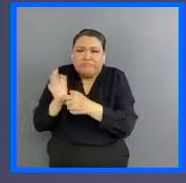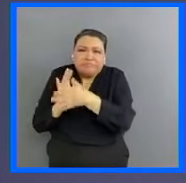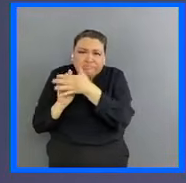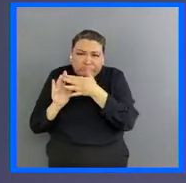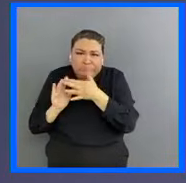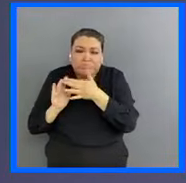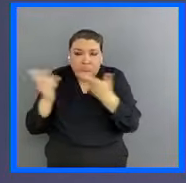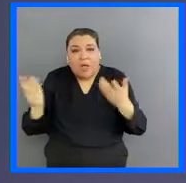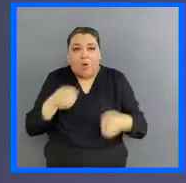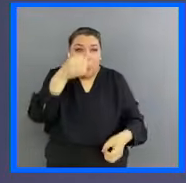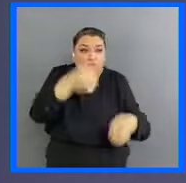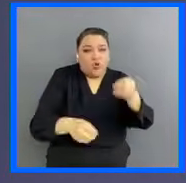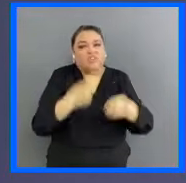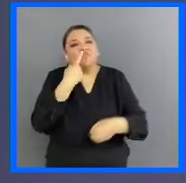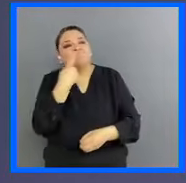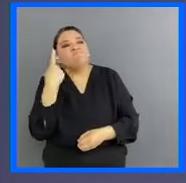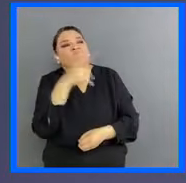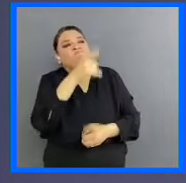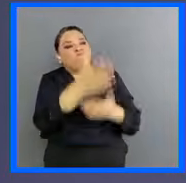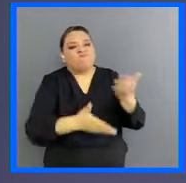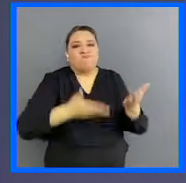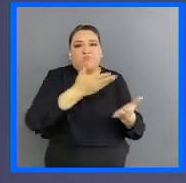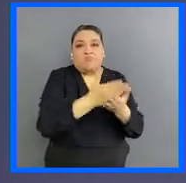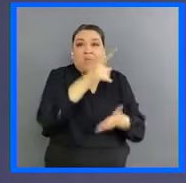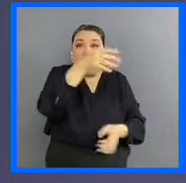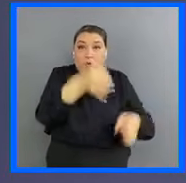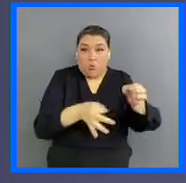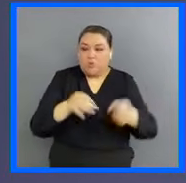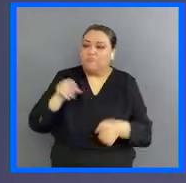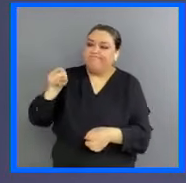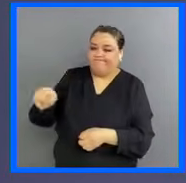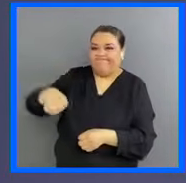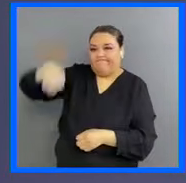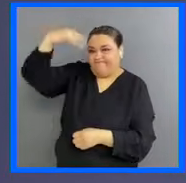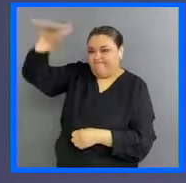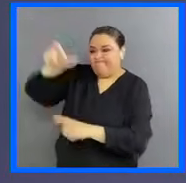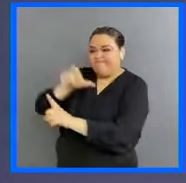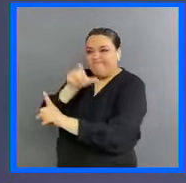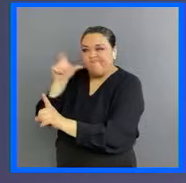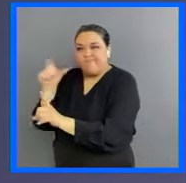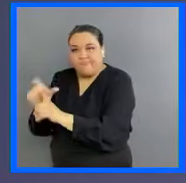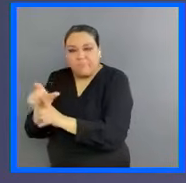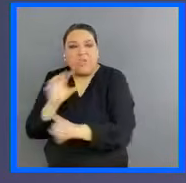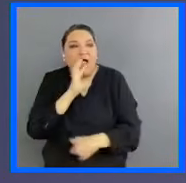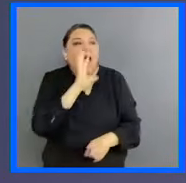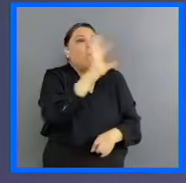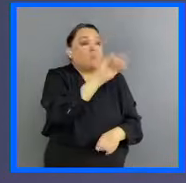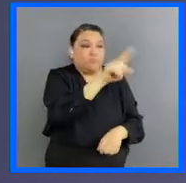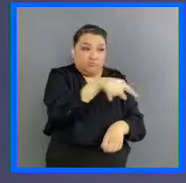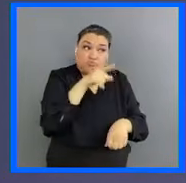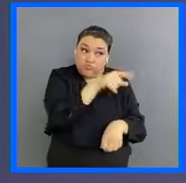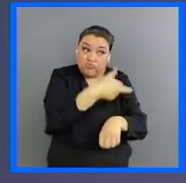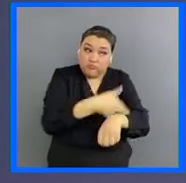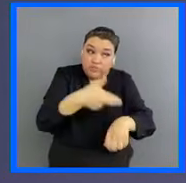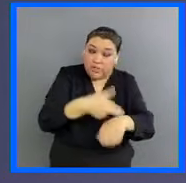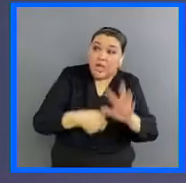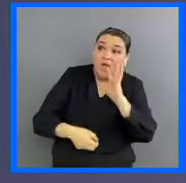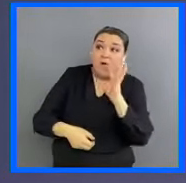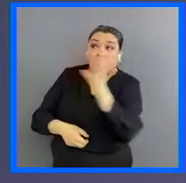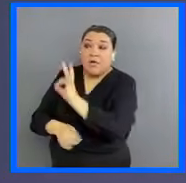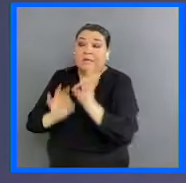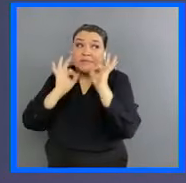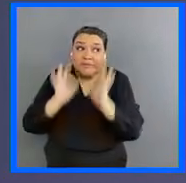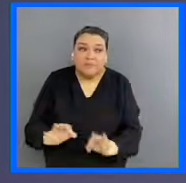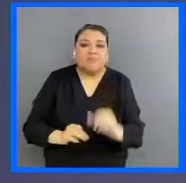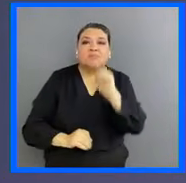y en apego a la perspectiva de adulto mayor, el juzgado señaló que no había sido notificado debidamente. Así, el juzgado ordenó